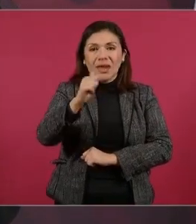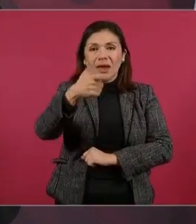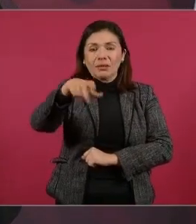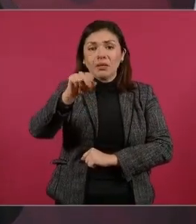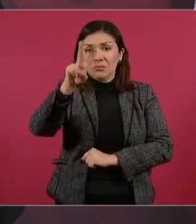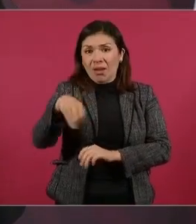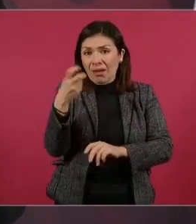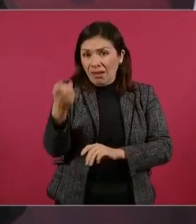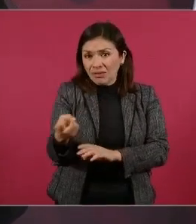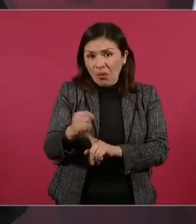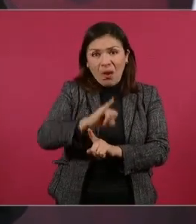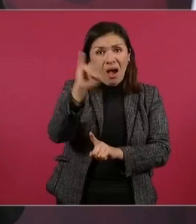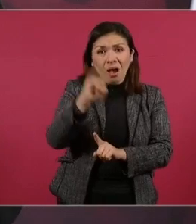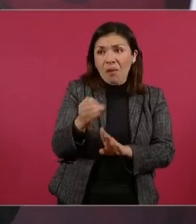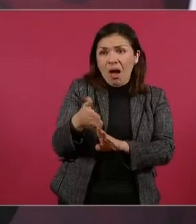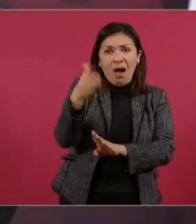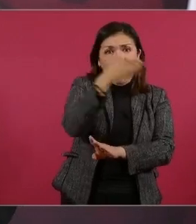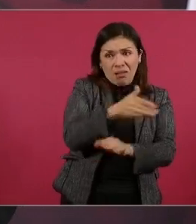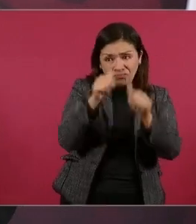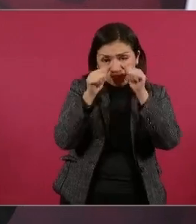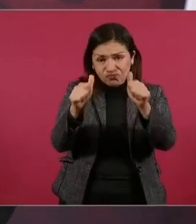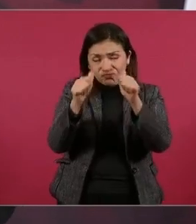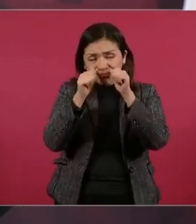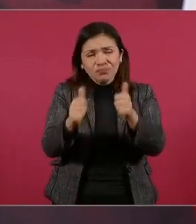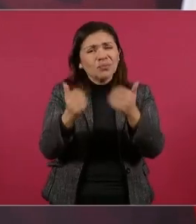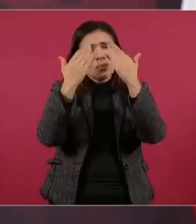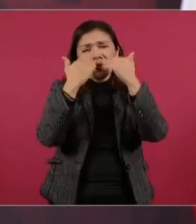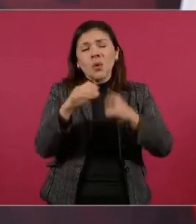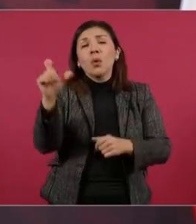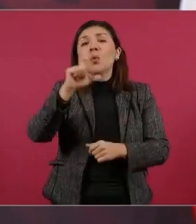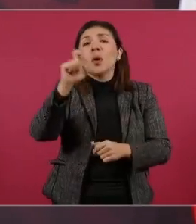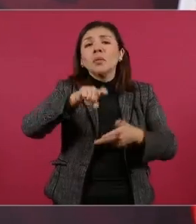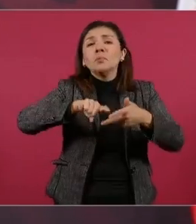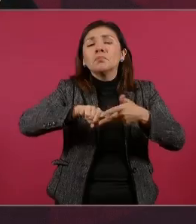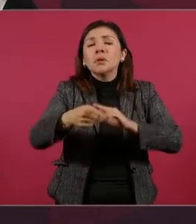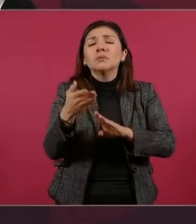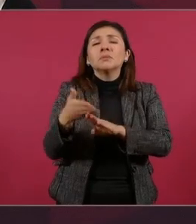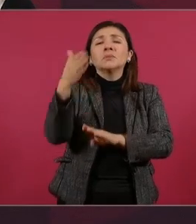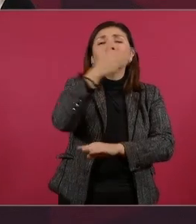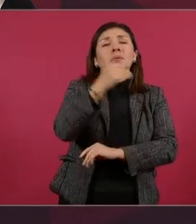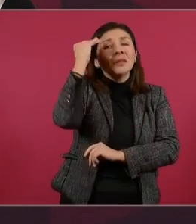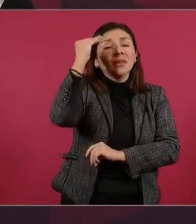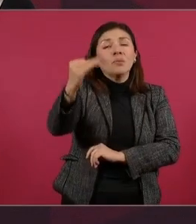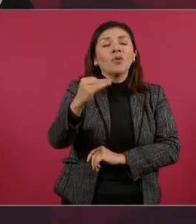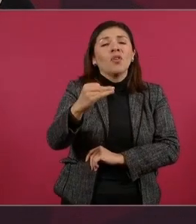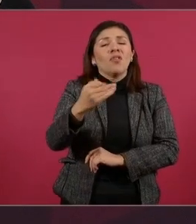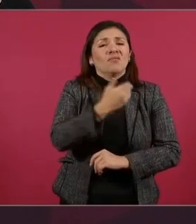nunca se había hecho eso desde la época del general